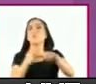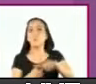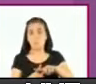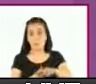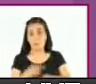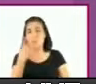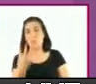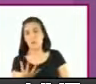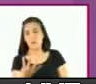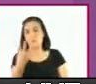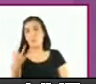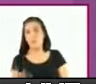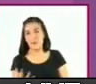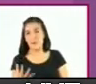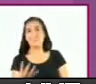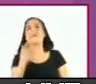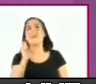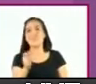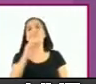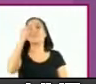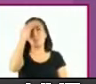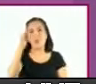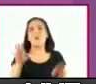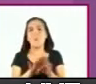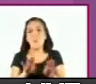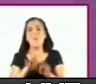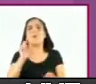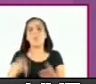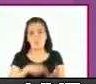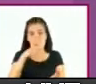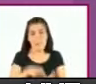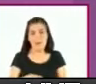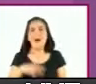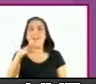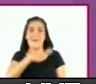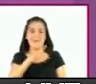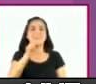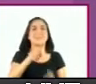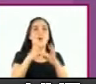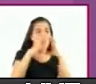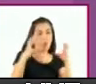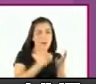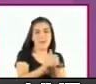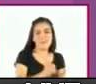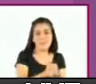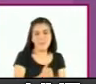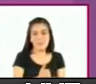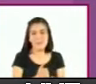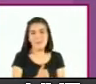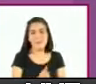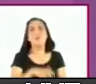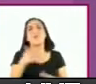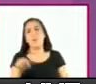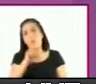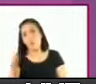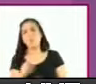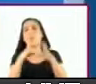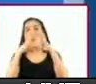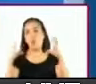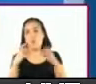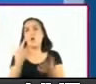de 4 en 4 puedo conocer en qué lugares habrá globos azules y en qué lugares globos